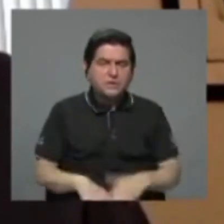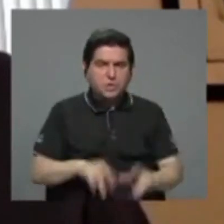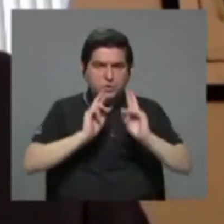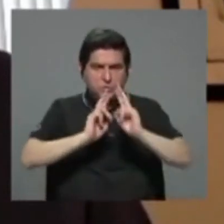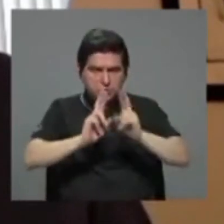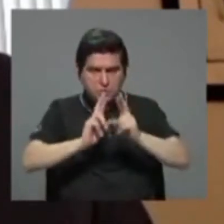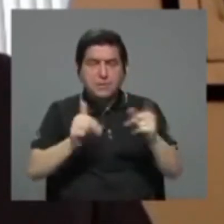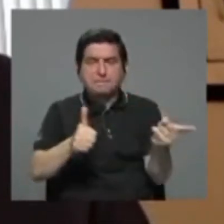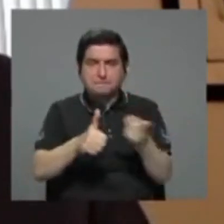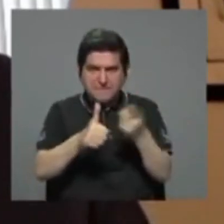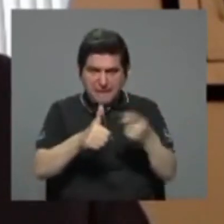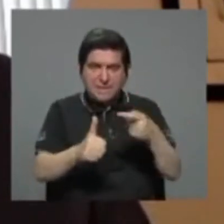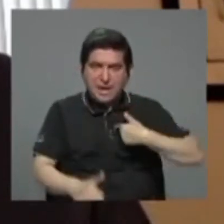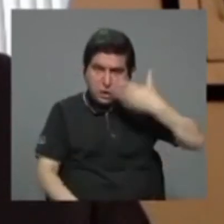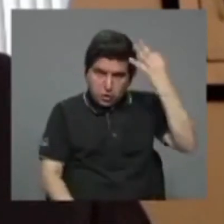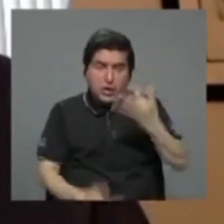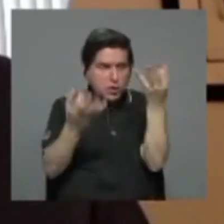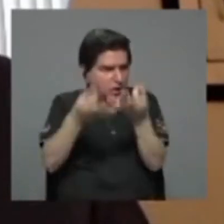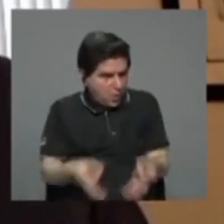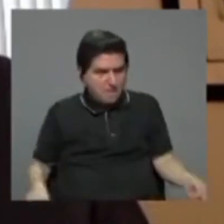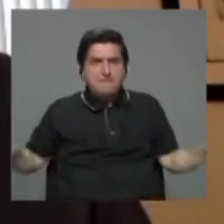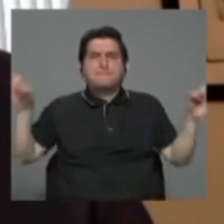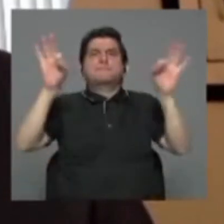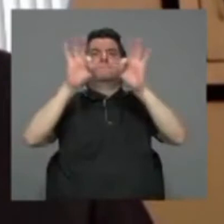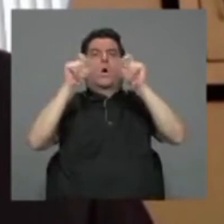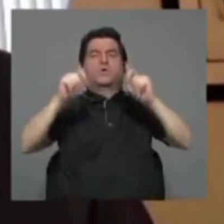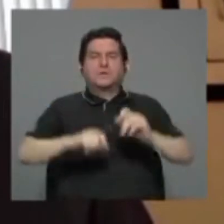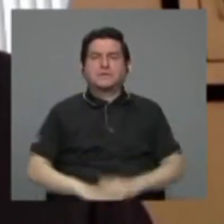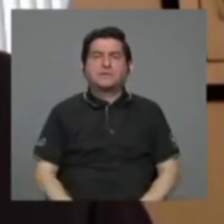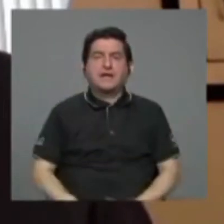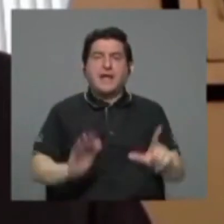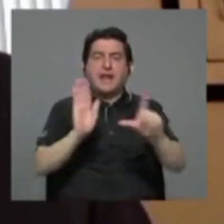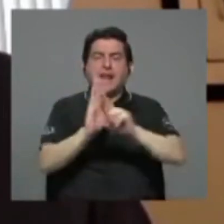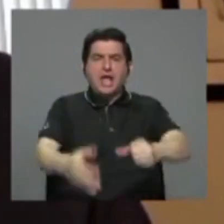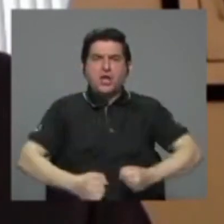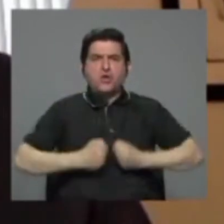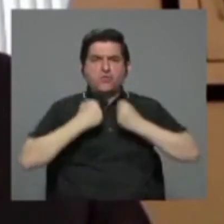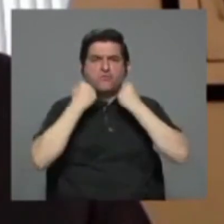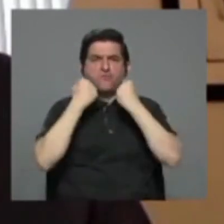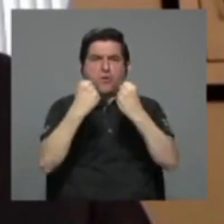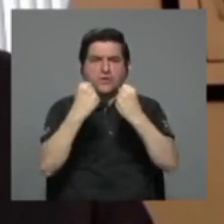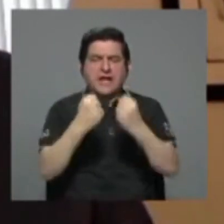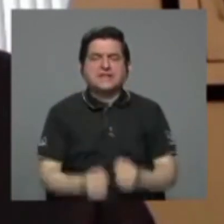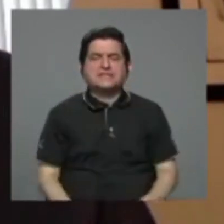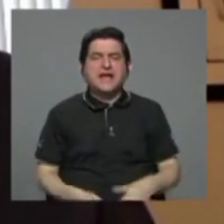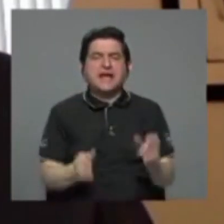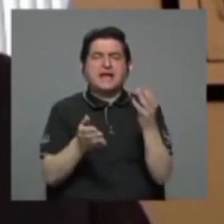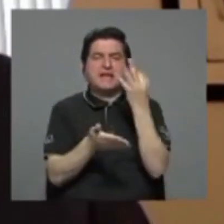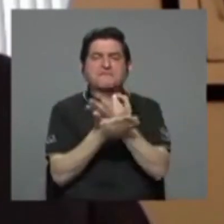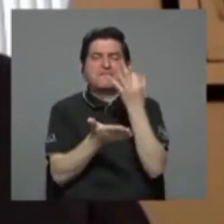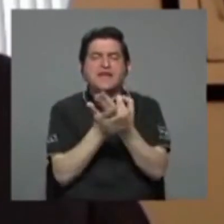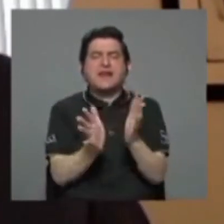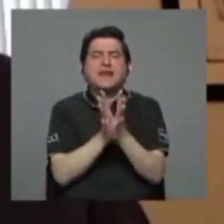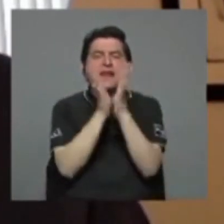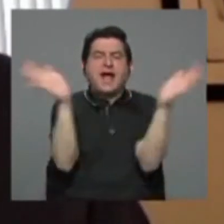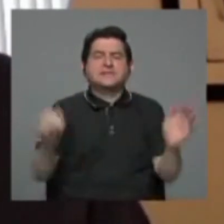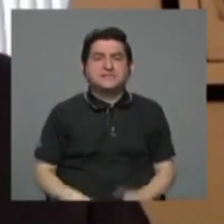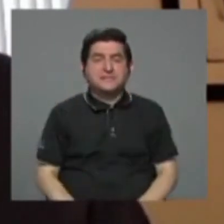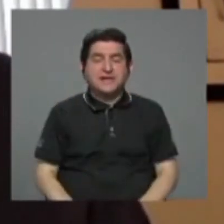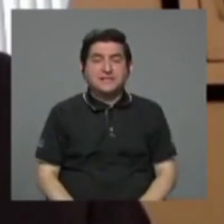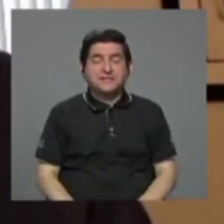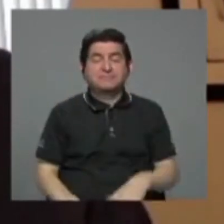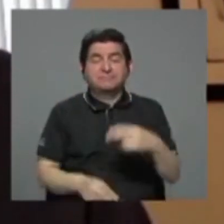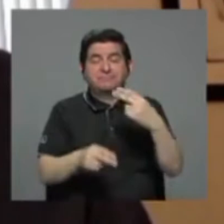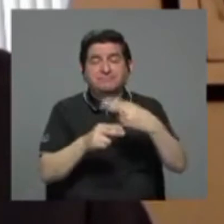resultados. El primero, que yo creo que fue fundamental, fue la Ley de Fortalecimiento de las Finanzas Públicas, conocida normalmente como